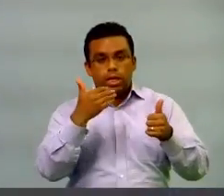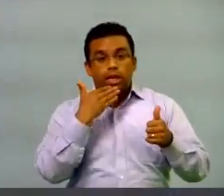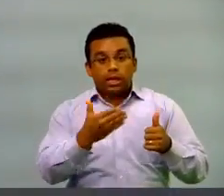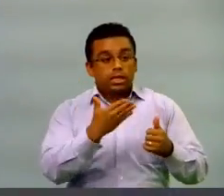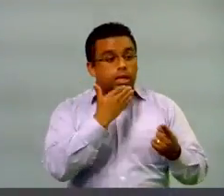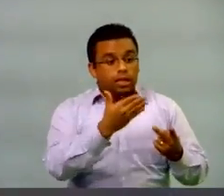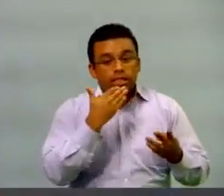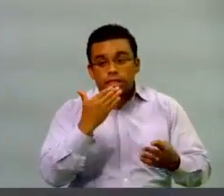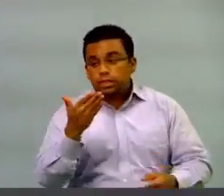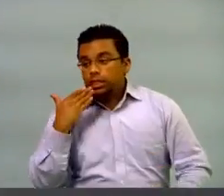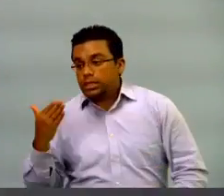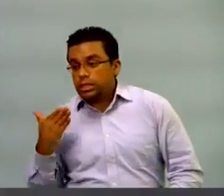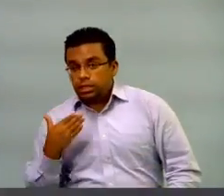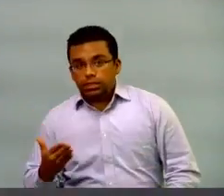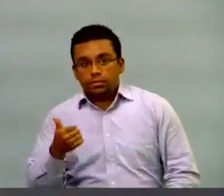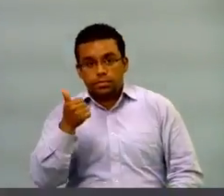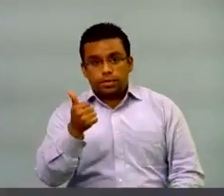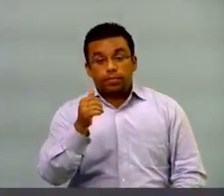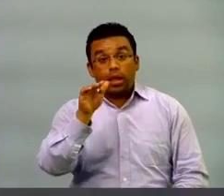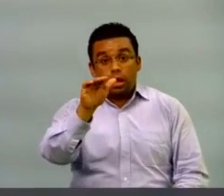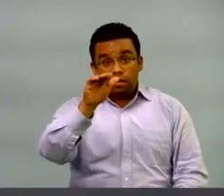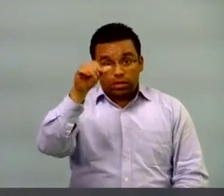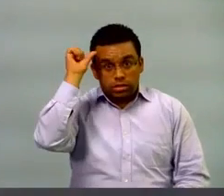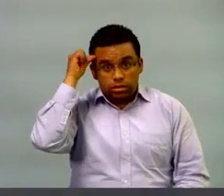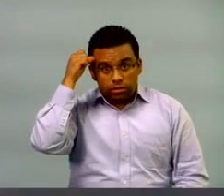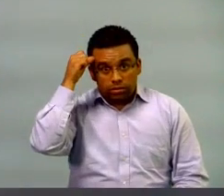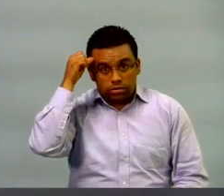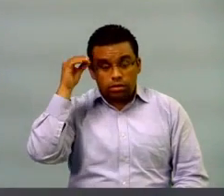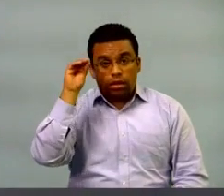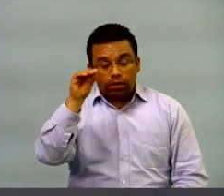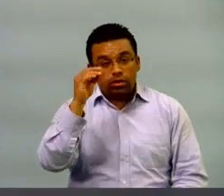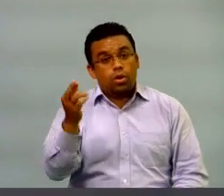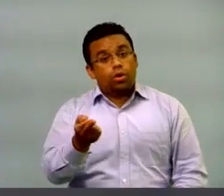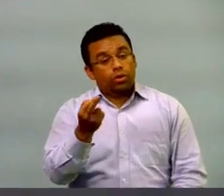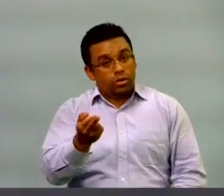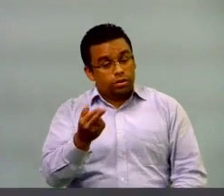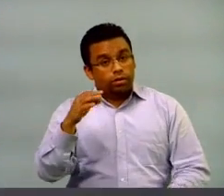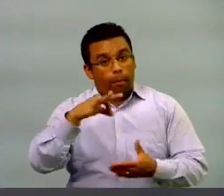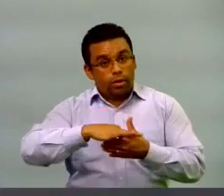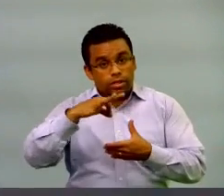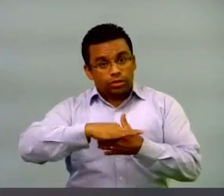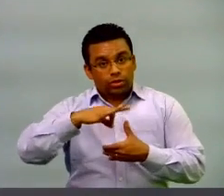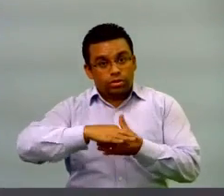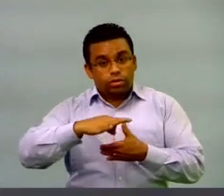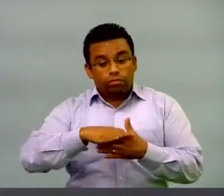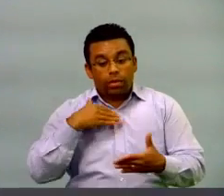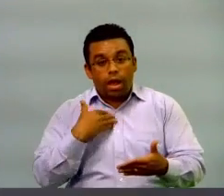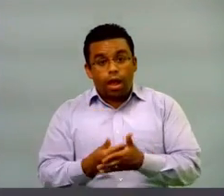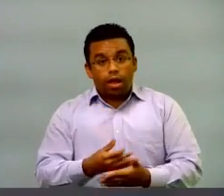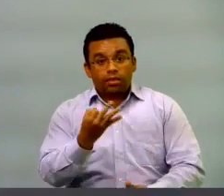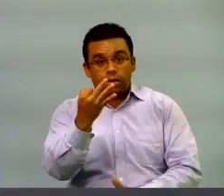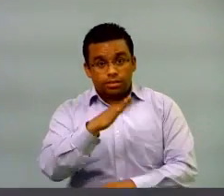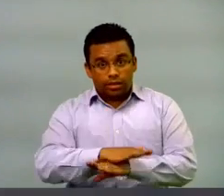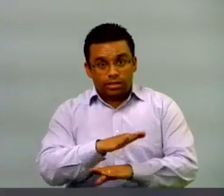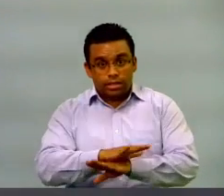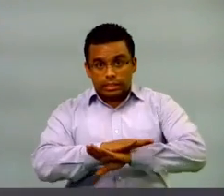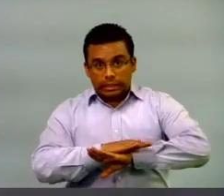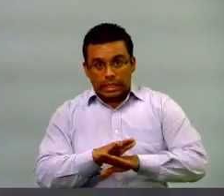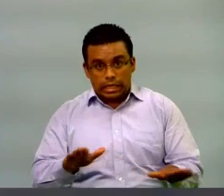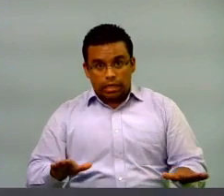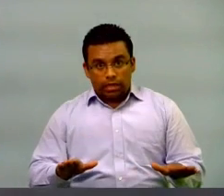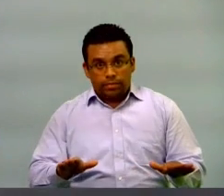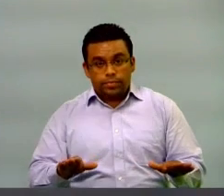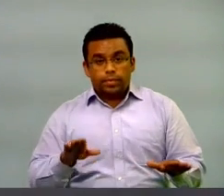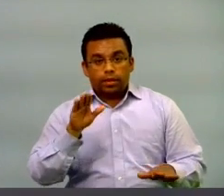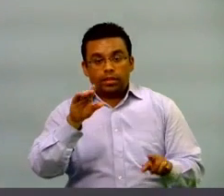estas intervenciones. Les recordamos a los profesores seguir en estas votaciones que tenemos hasta las 3 de la tarde por las